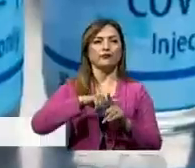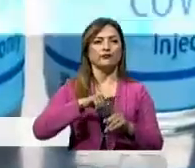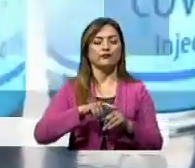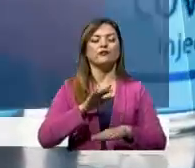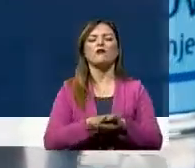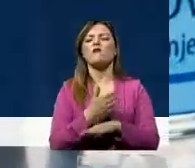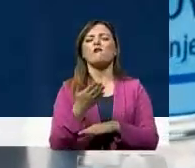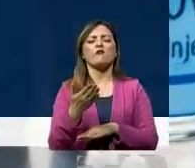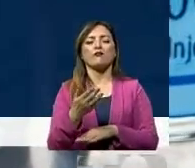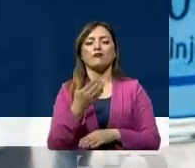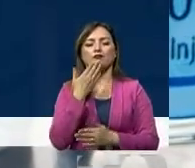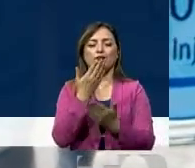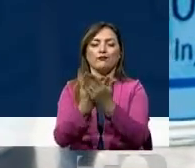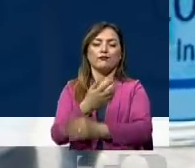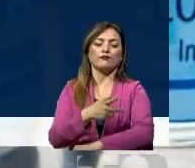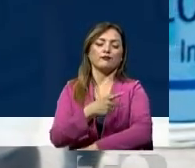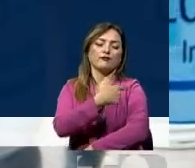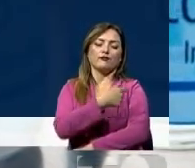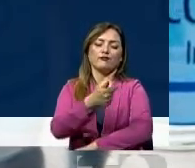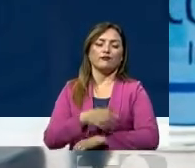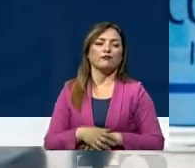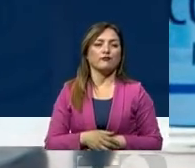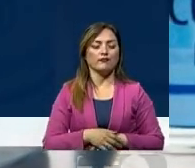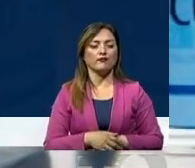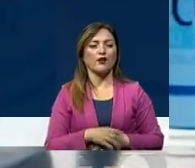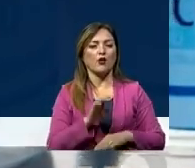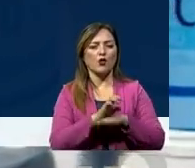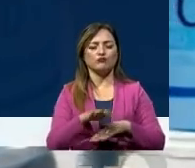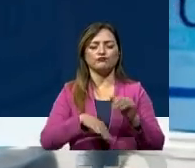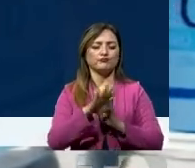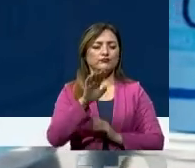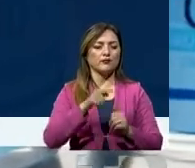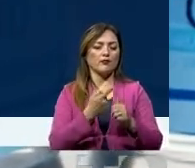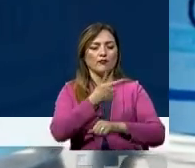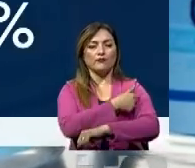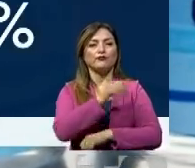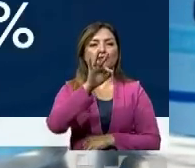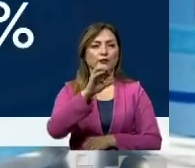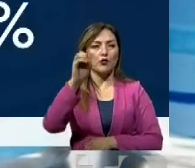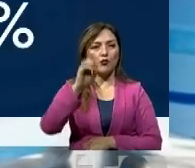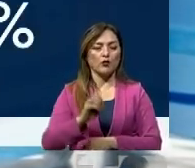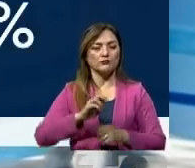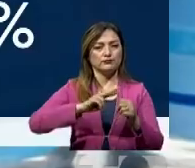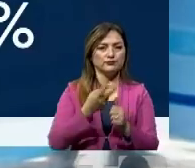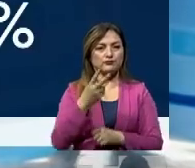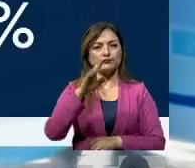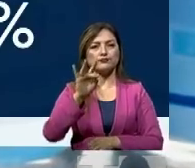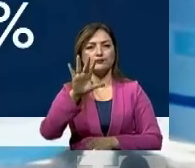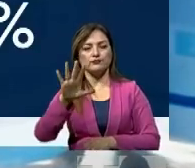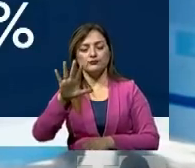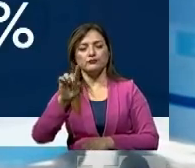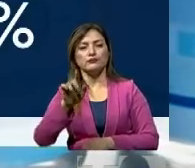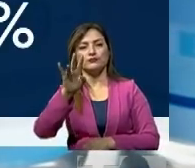al plan de vacunación, que al momento alcanza un 90% de la población con primera dosis, un 85,7% con dos dosis